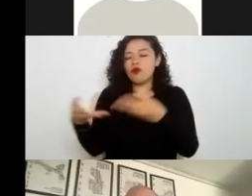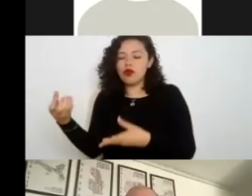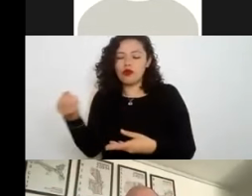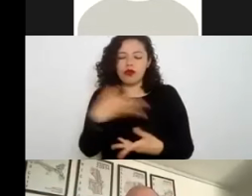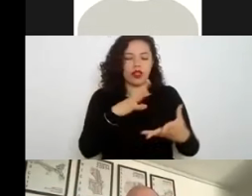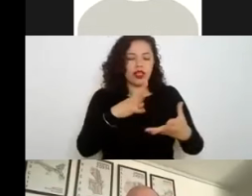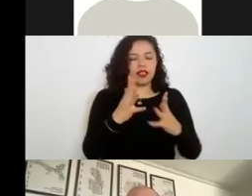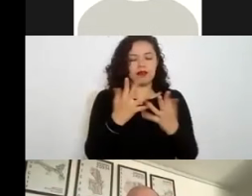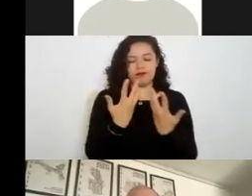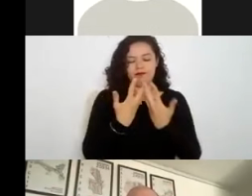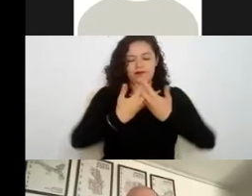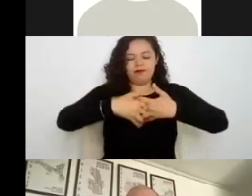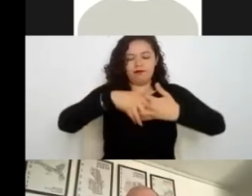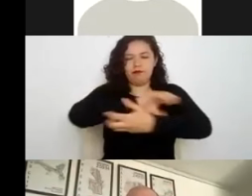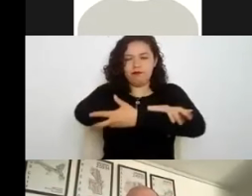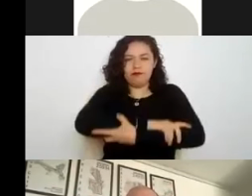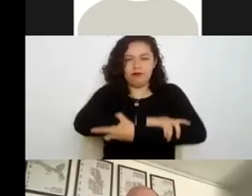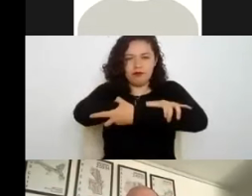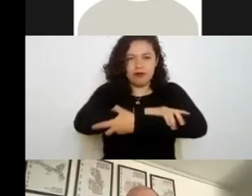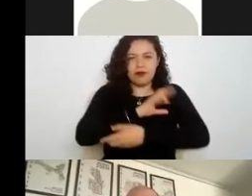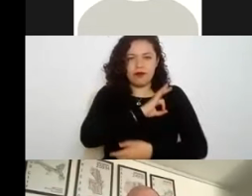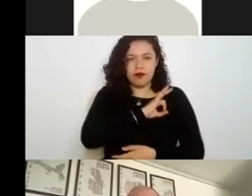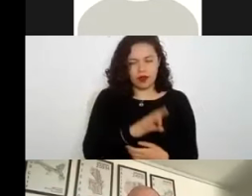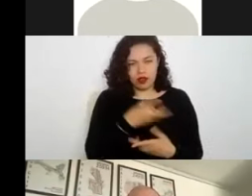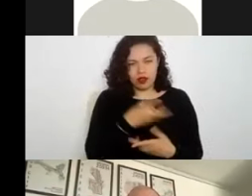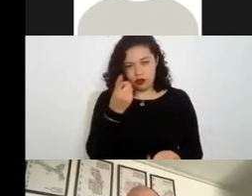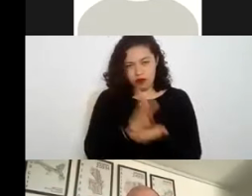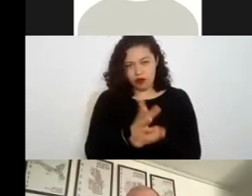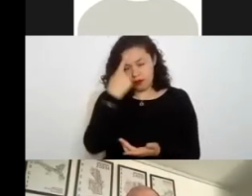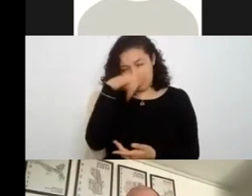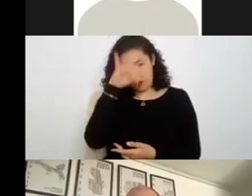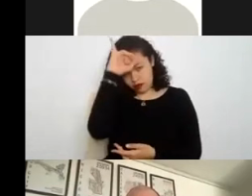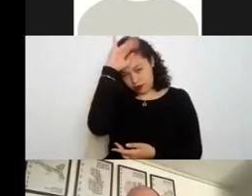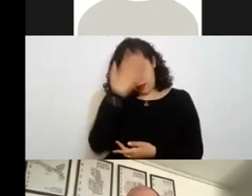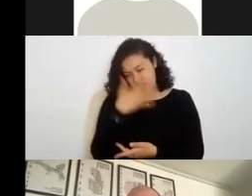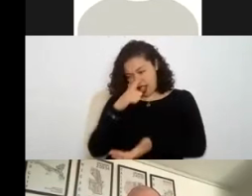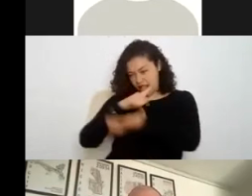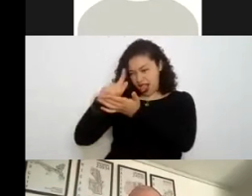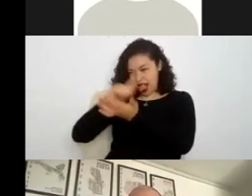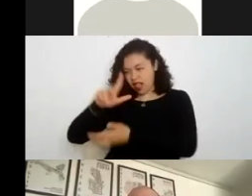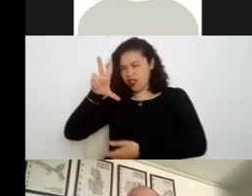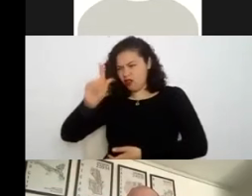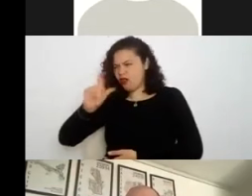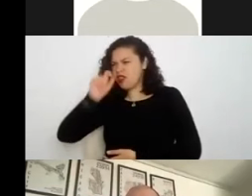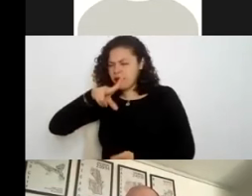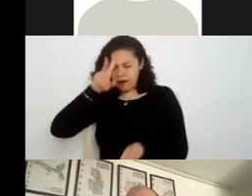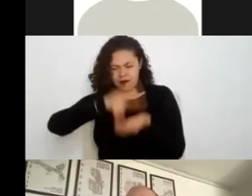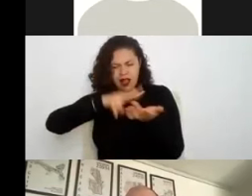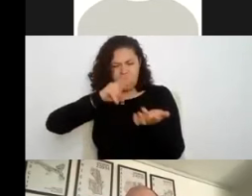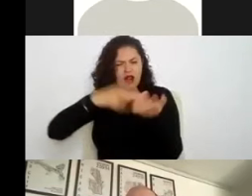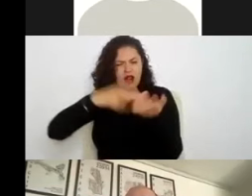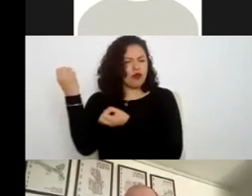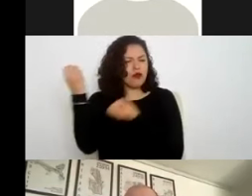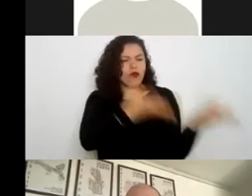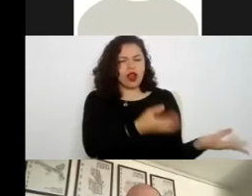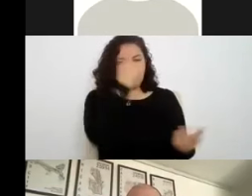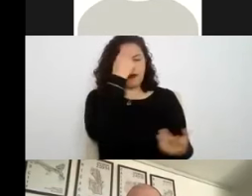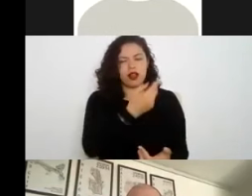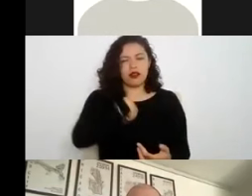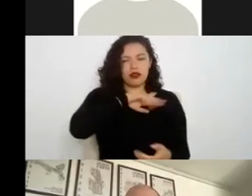les digo, no solamente nos busquen como para ellos limpiar su imagen, sino que sí busquen un valor que nosotros como organizaciones también